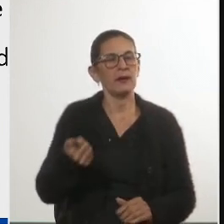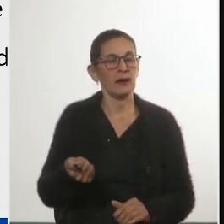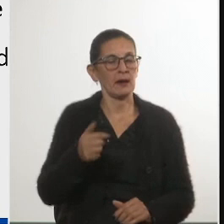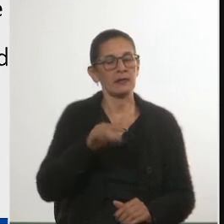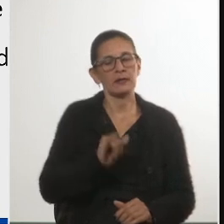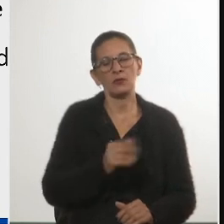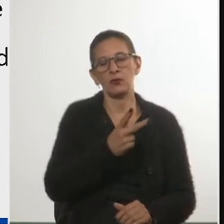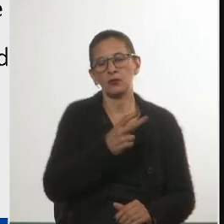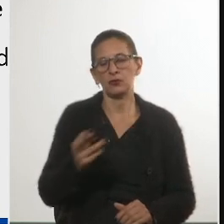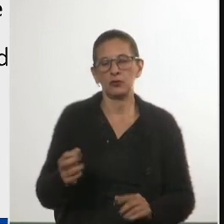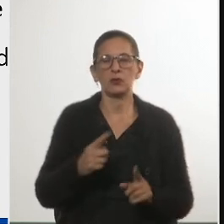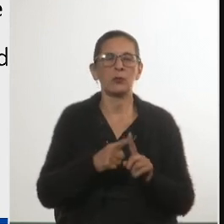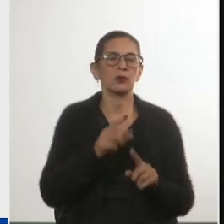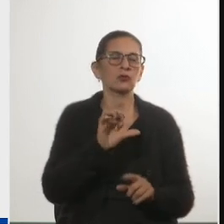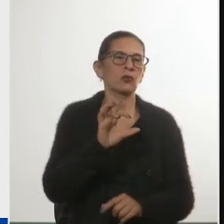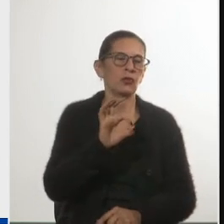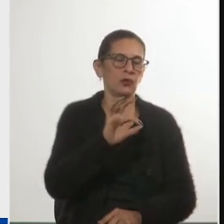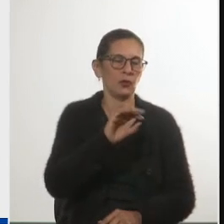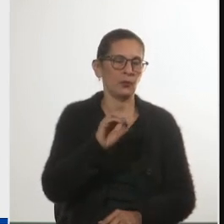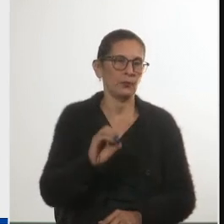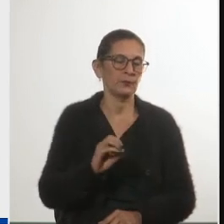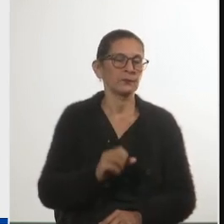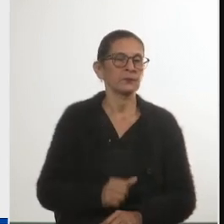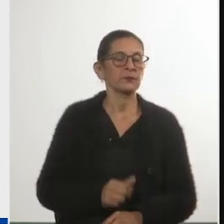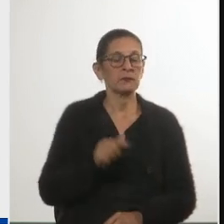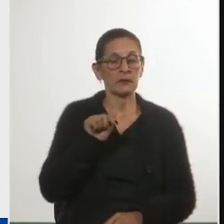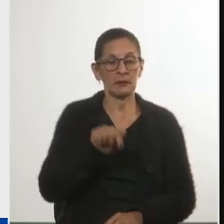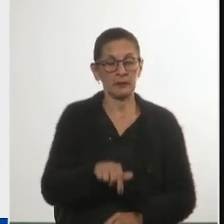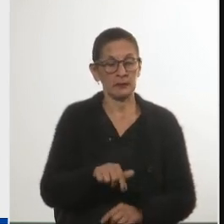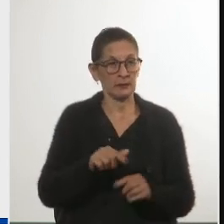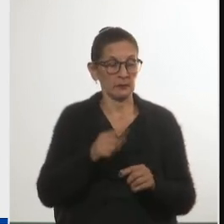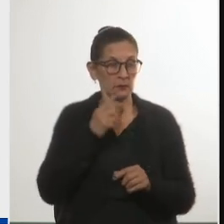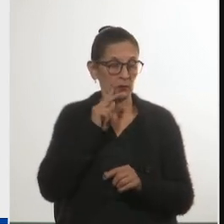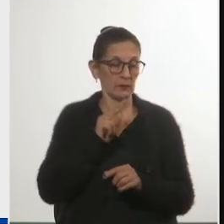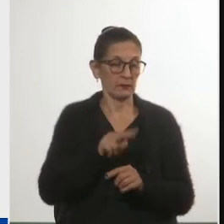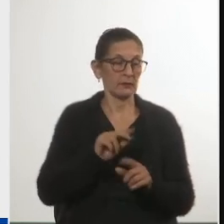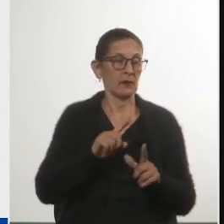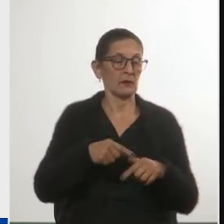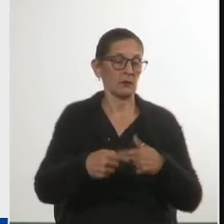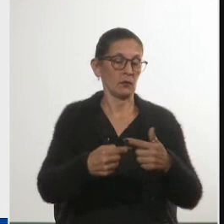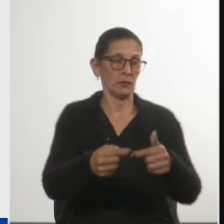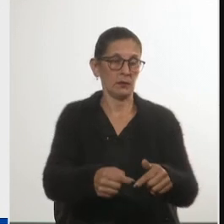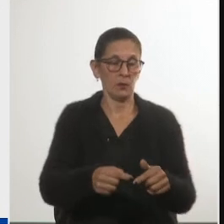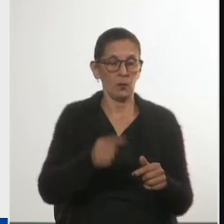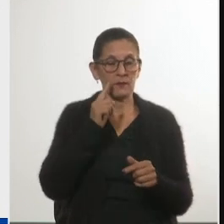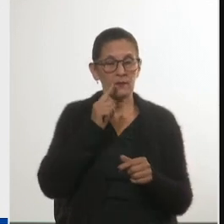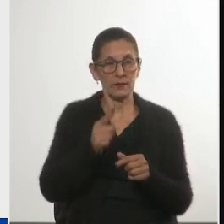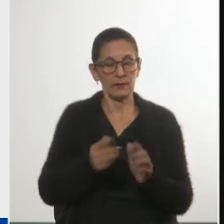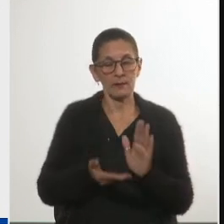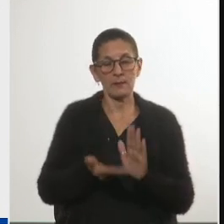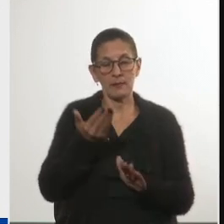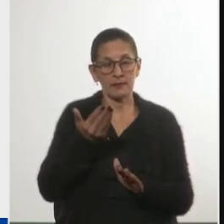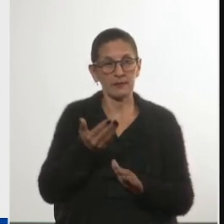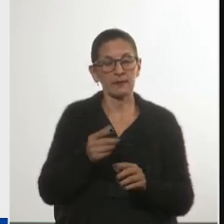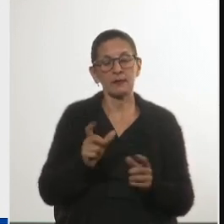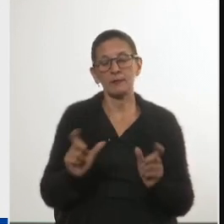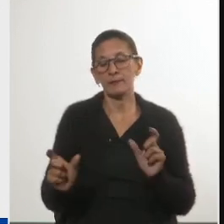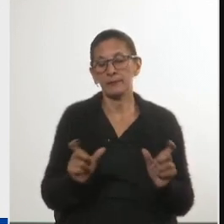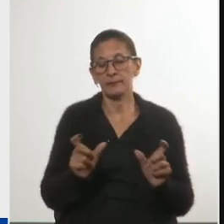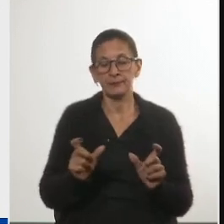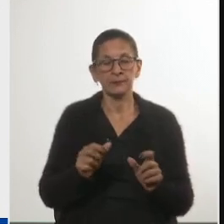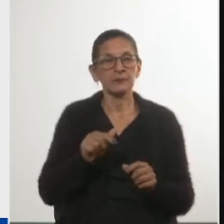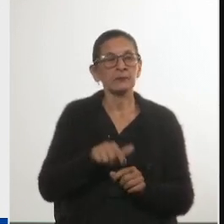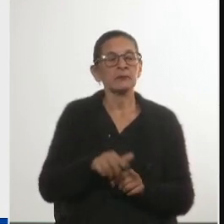200 miligramos por litro de sodio. En este escenario se sigue monitorizando de cerca la evolución de los